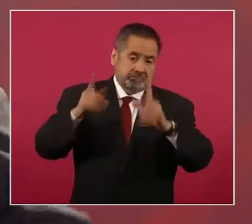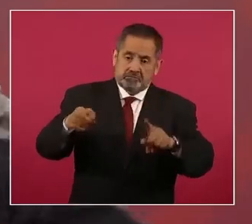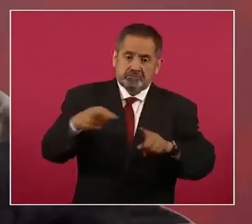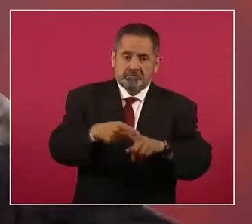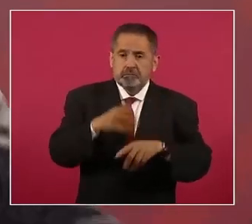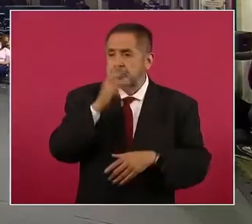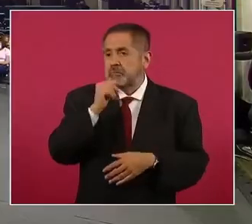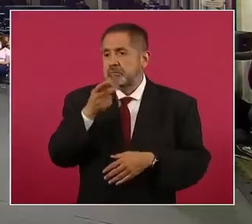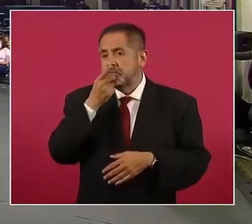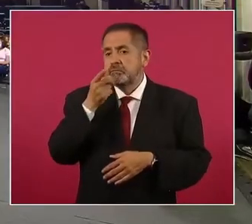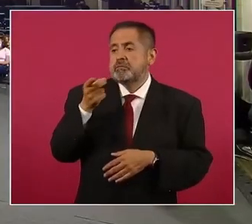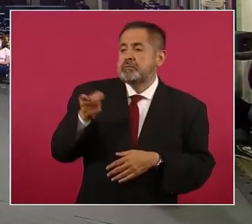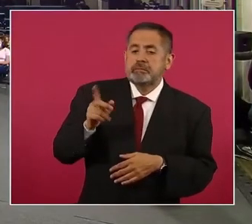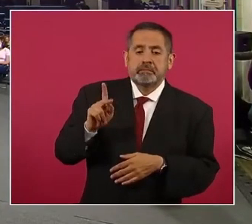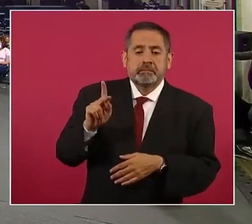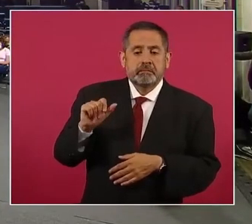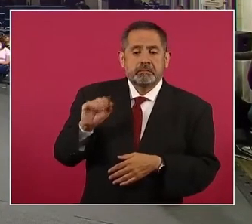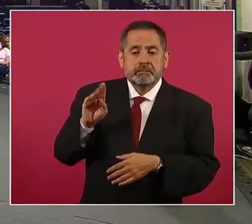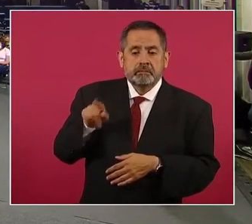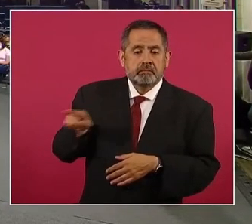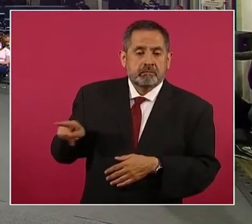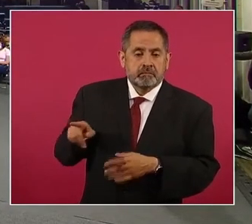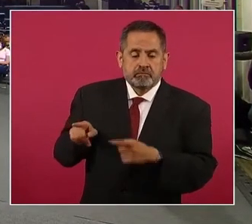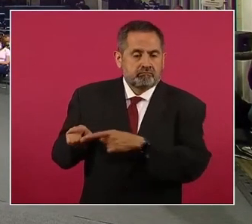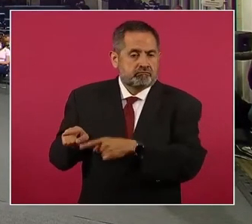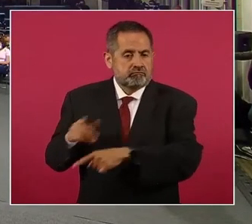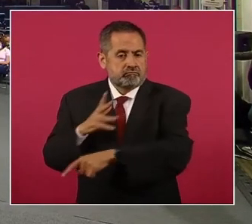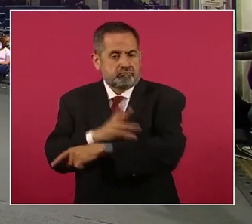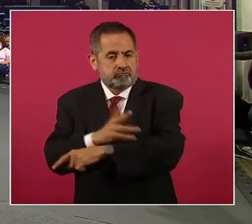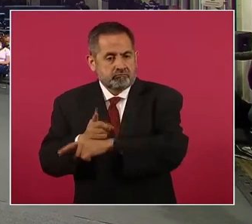yo no lo voy a decir a Pablo, porque él es un